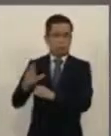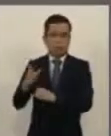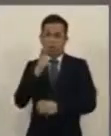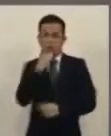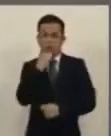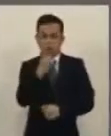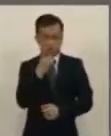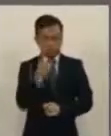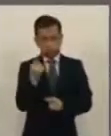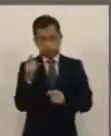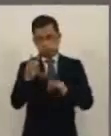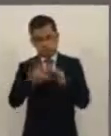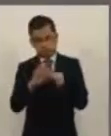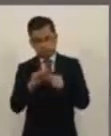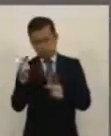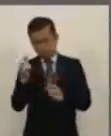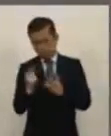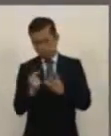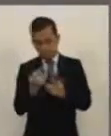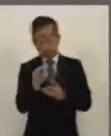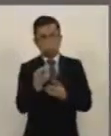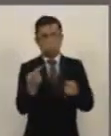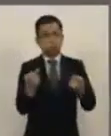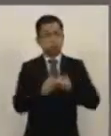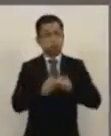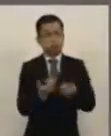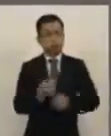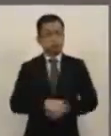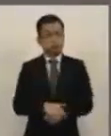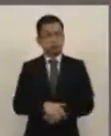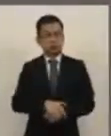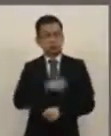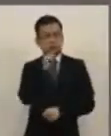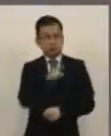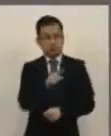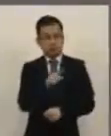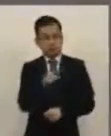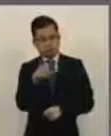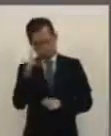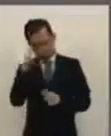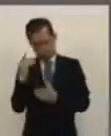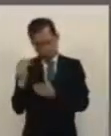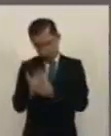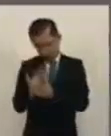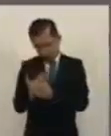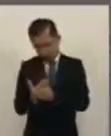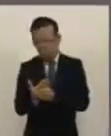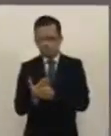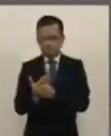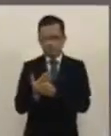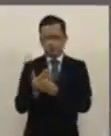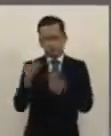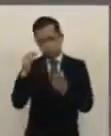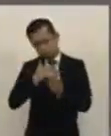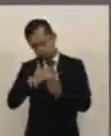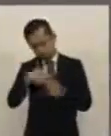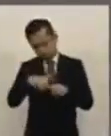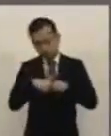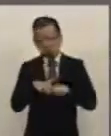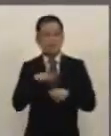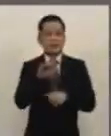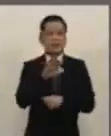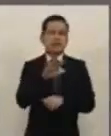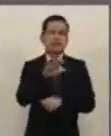de las inconsistencias. Además de las conclusiones del expediente 510